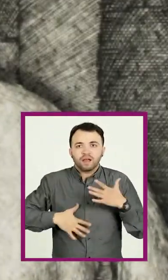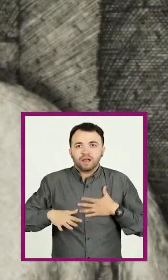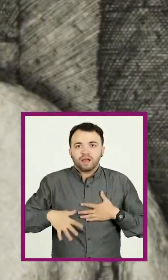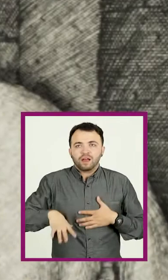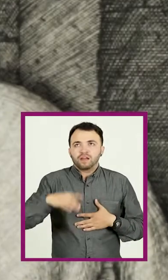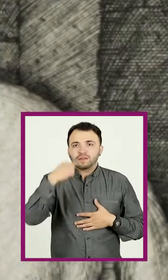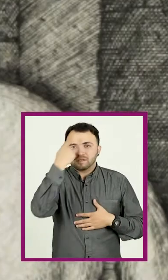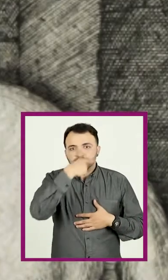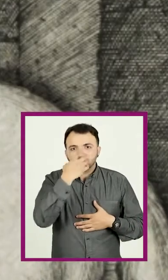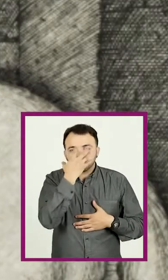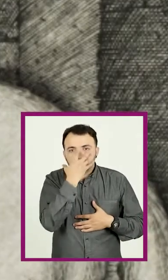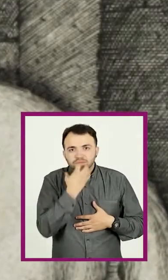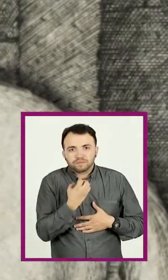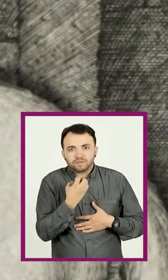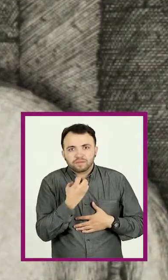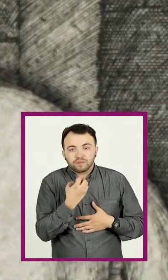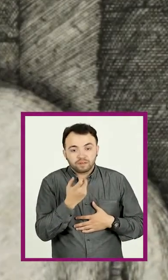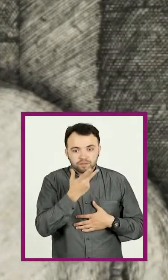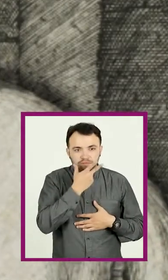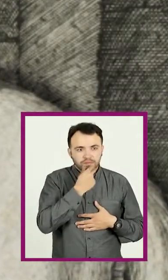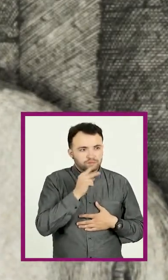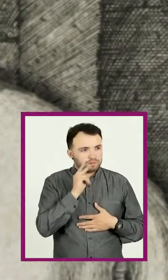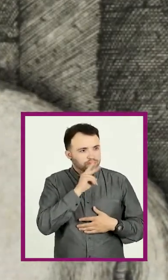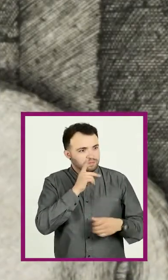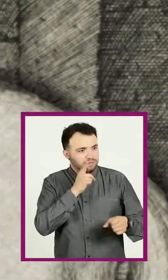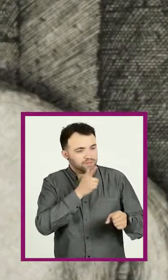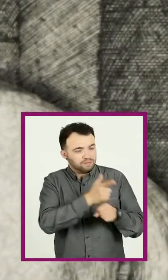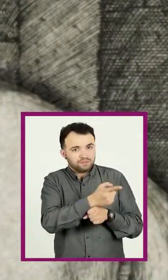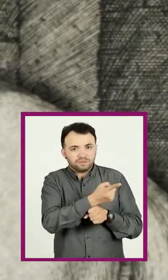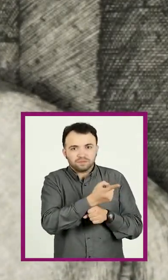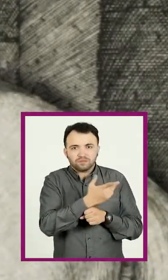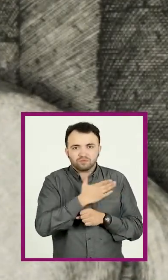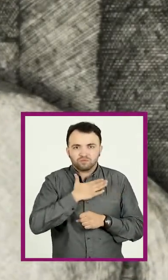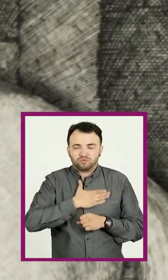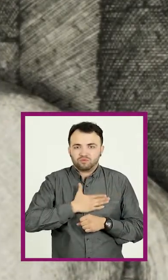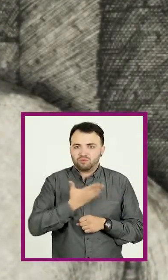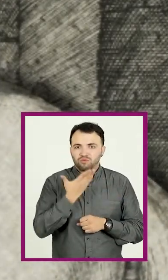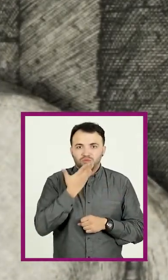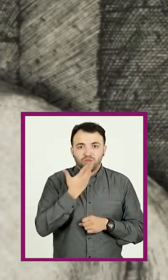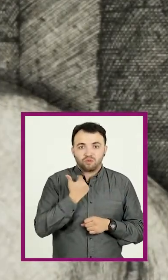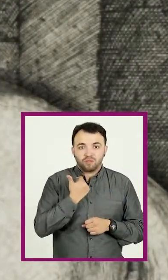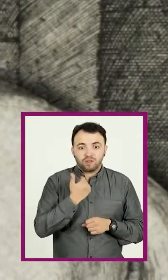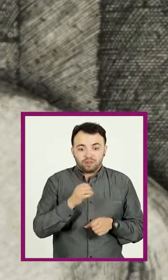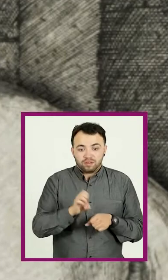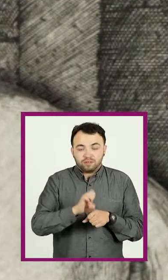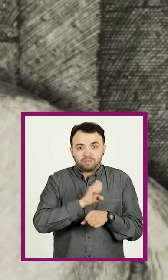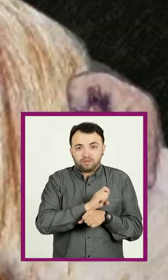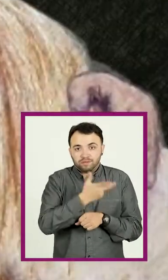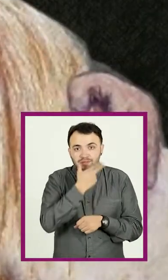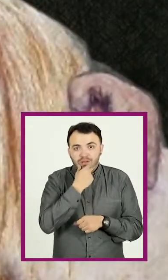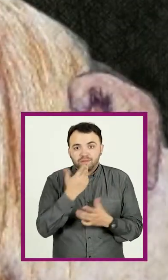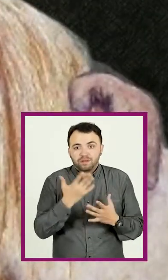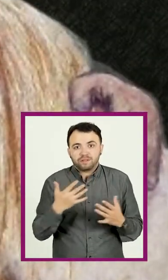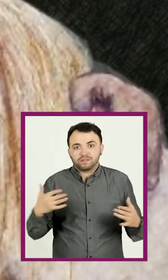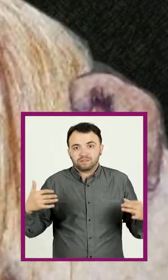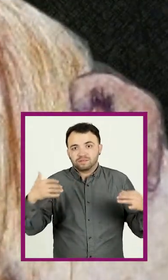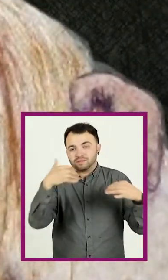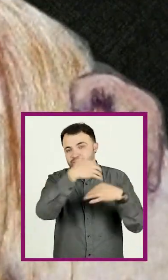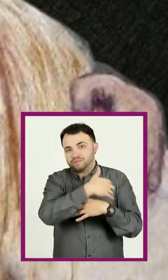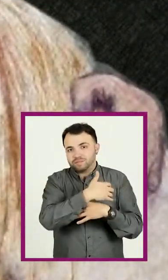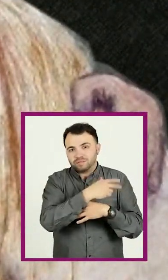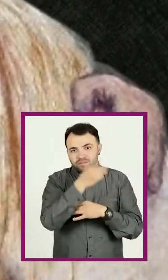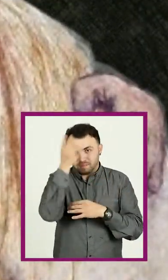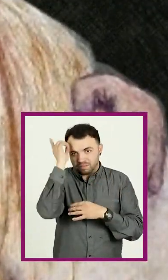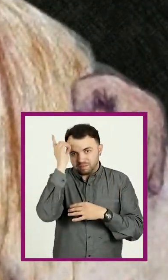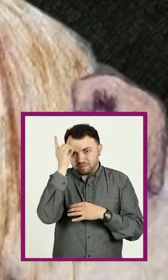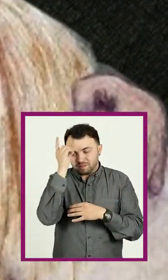Ante esa situación tan estremecedoramente injusta, Nietzsche reacciona abrazando al caballo,